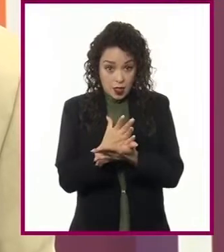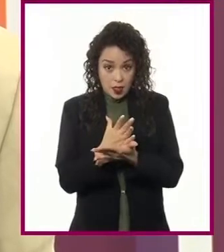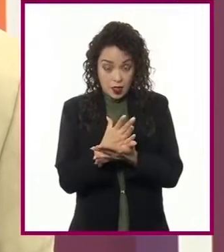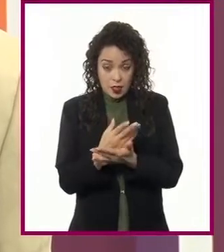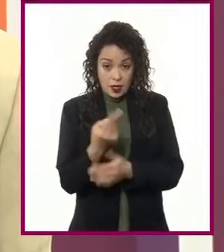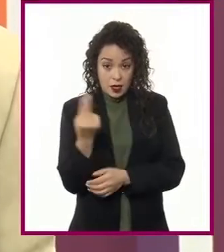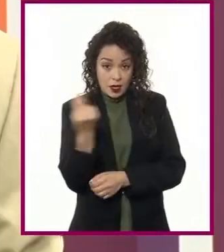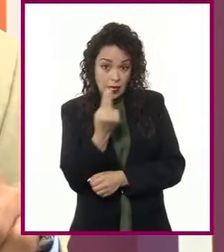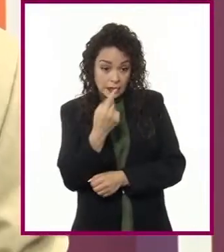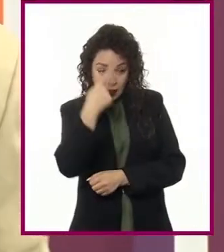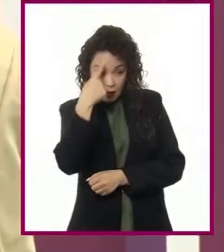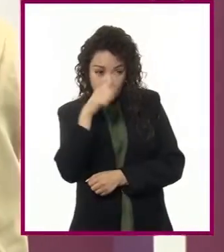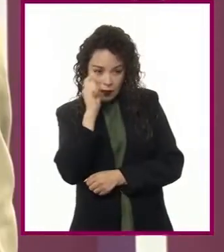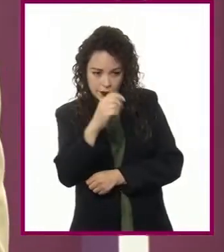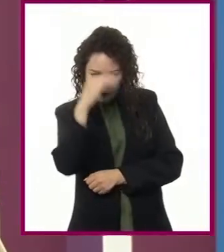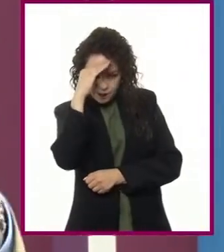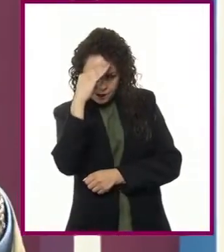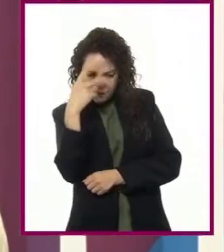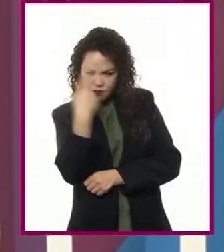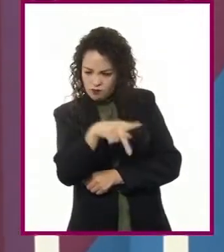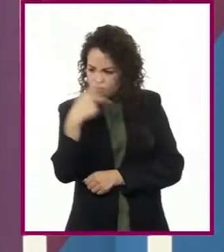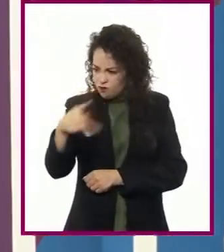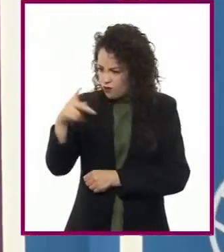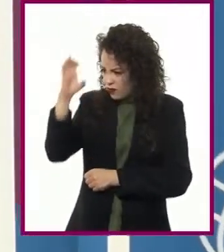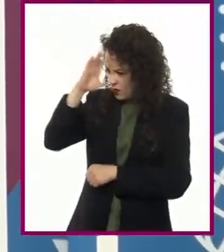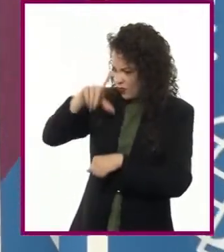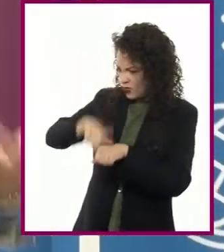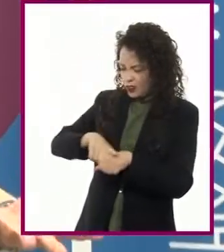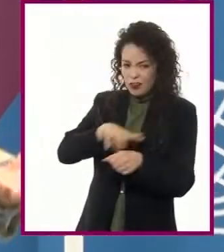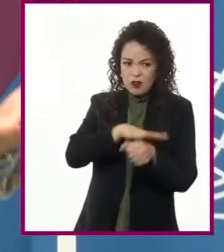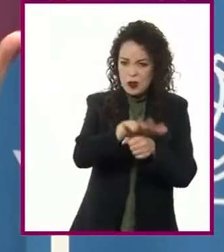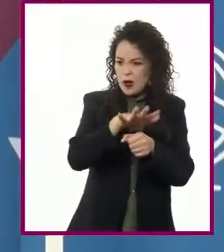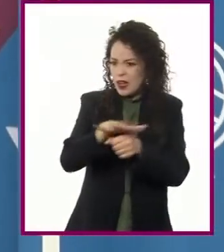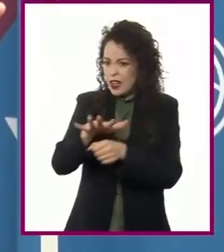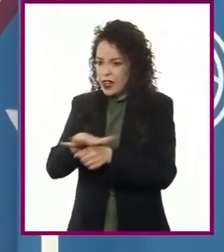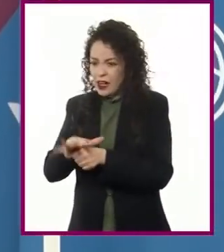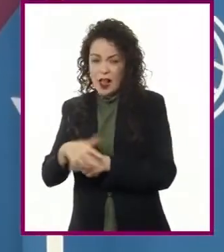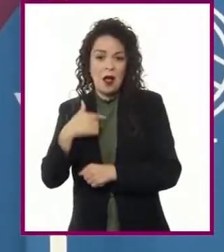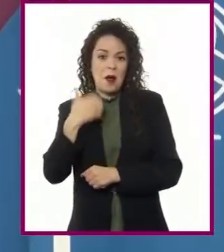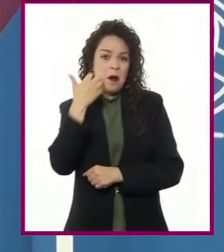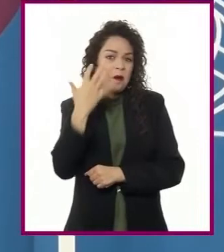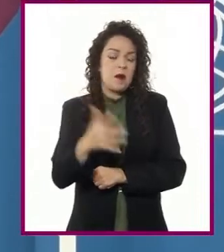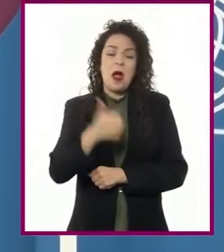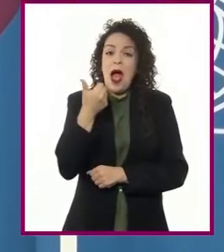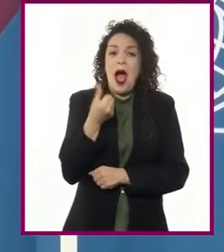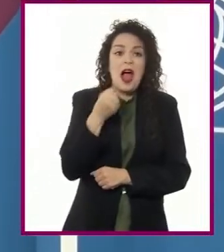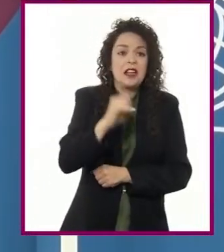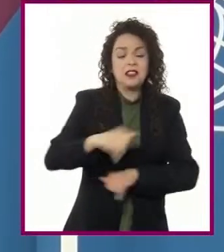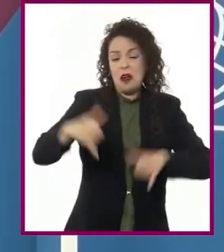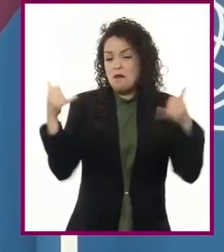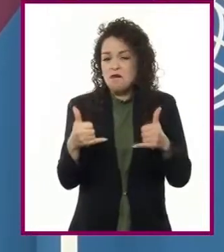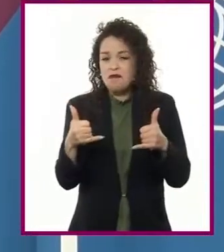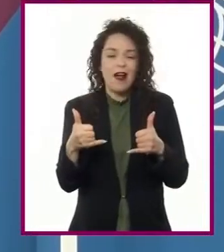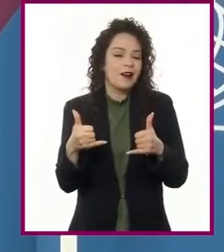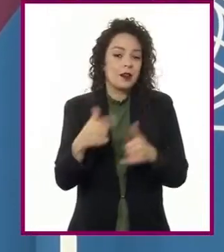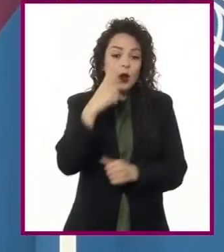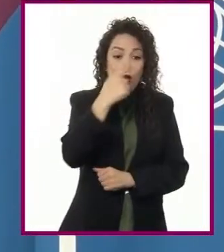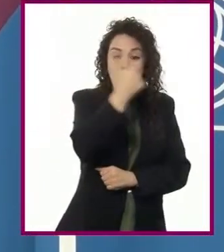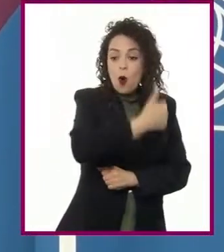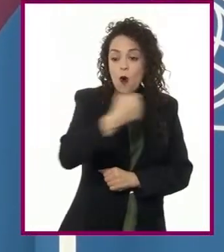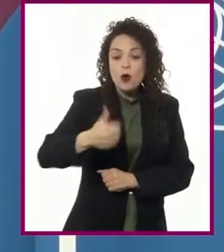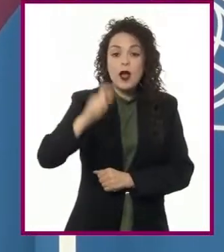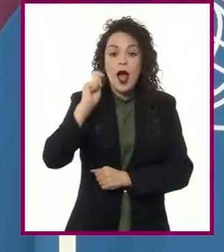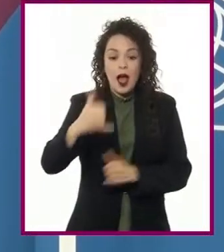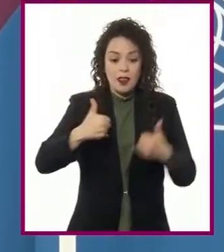las cosas establecidas en la cultura cuando somos jóvenes por simple rebeldía, sino que cada generación tiene su propia forma